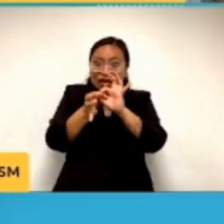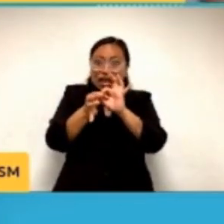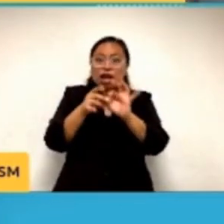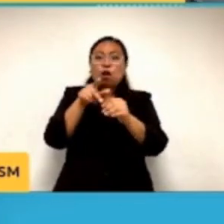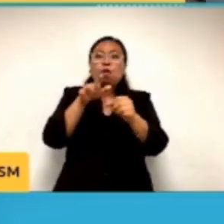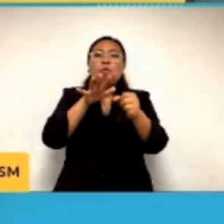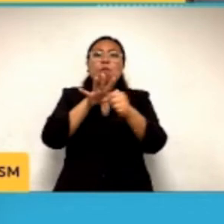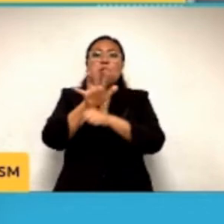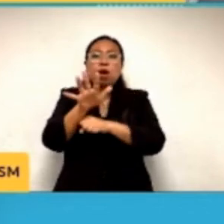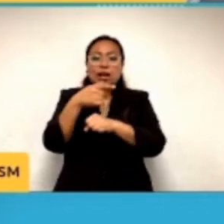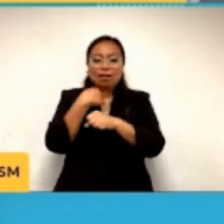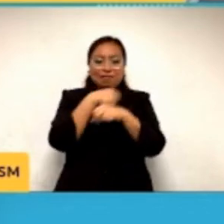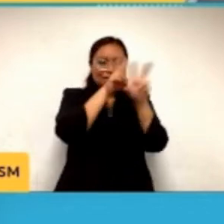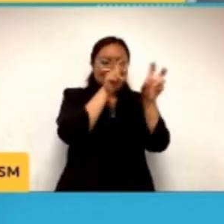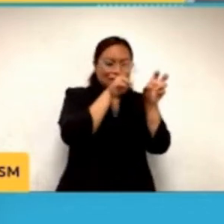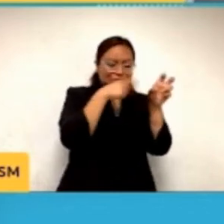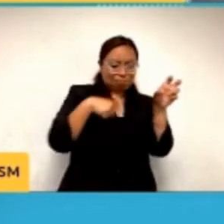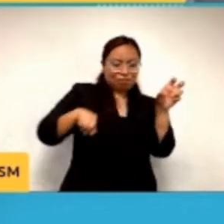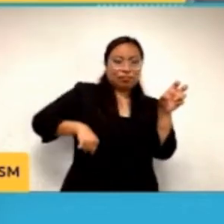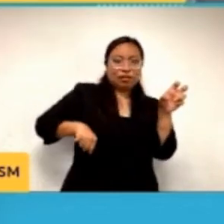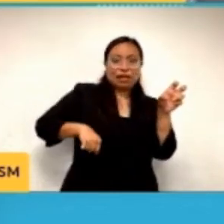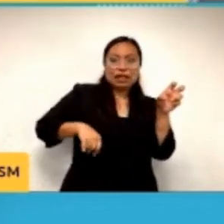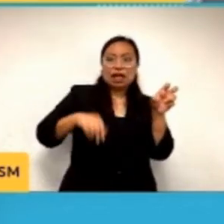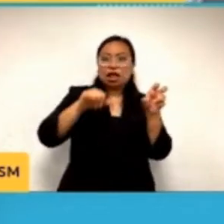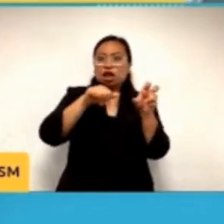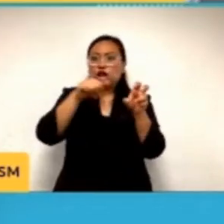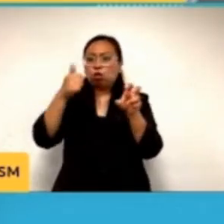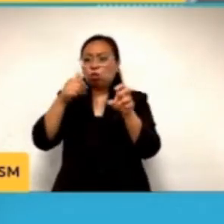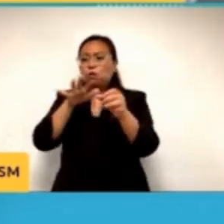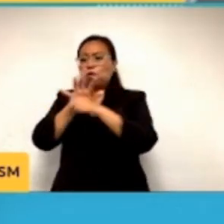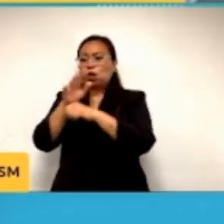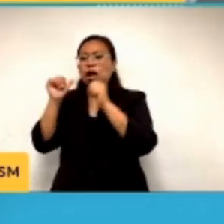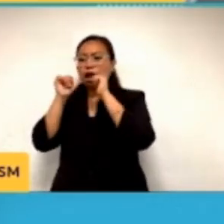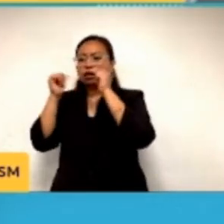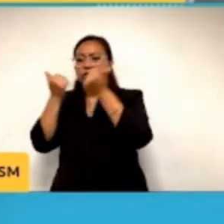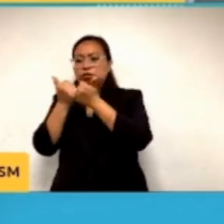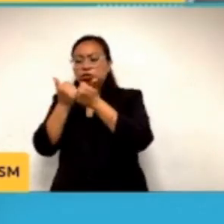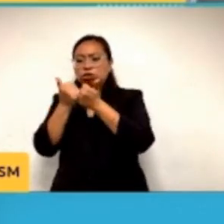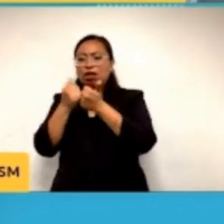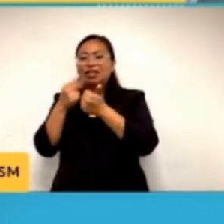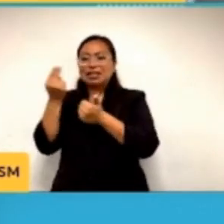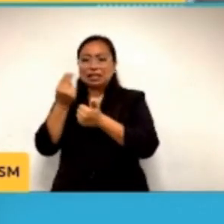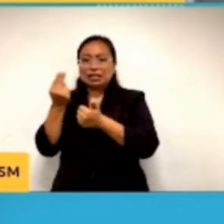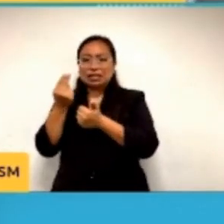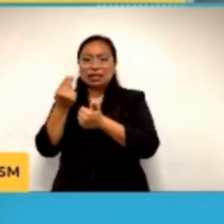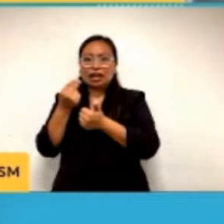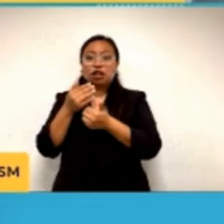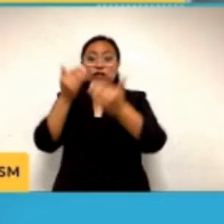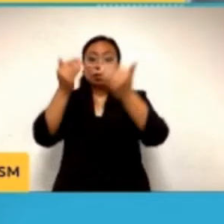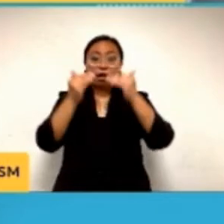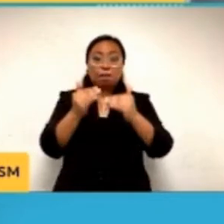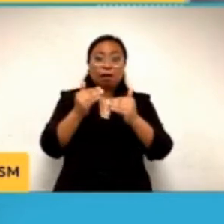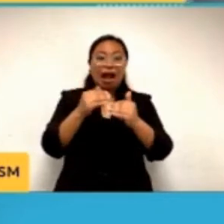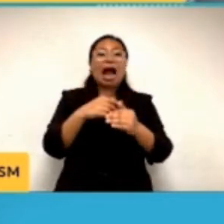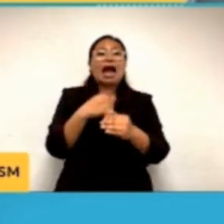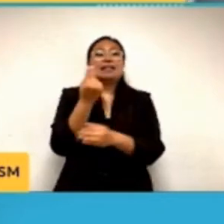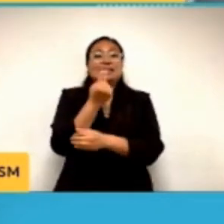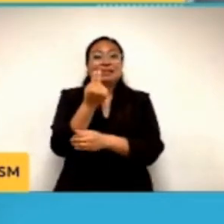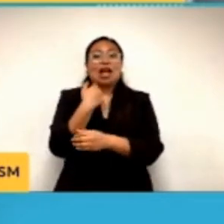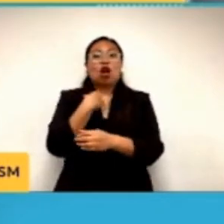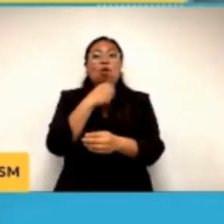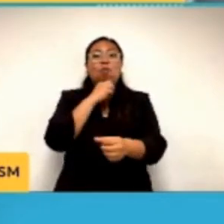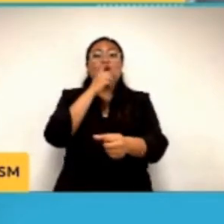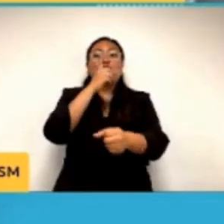organización, ese es un nicho de oportunidad, es un buen nicho de posicionamiento en el que tú puedes